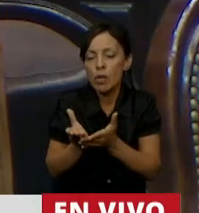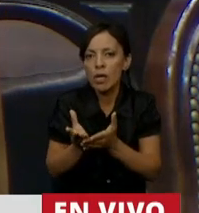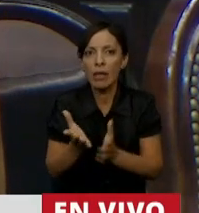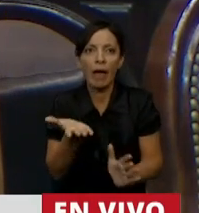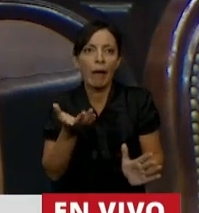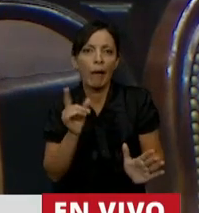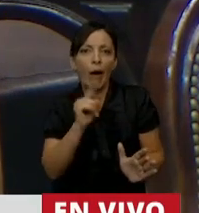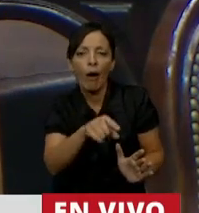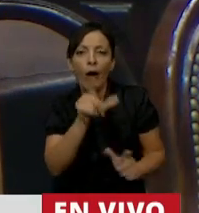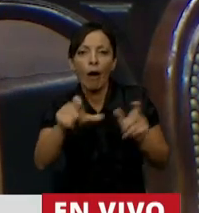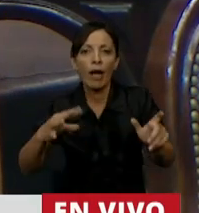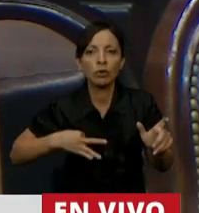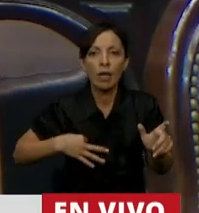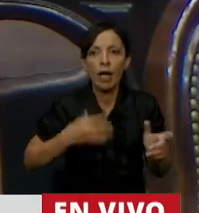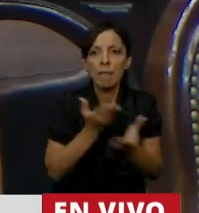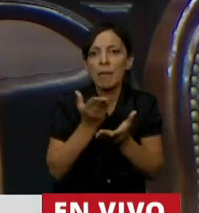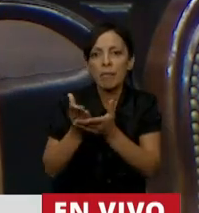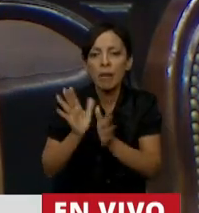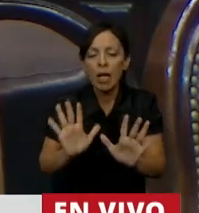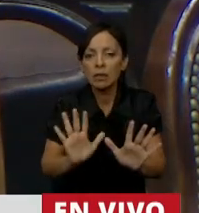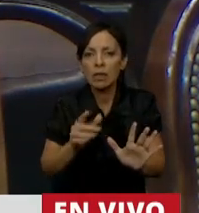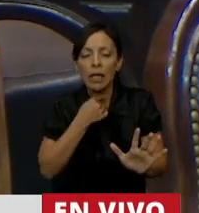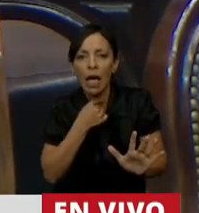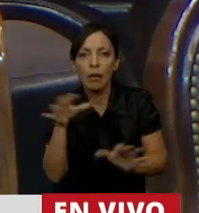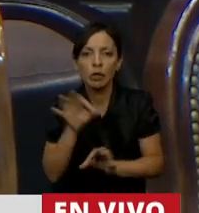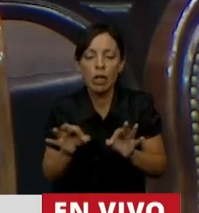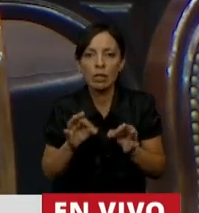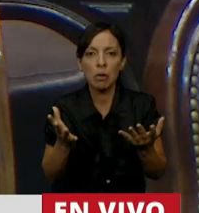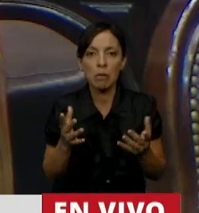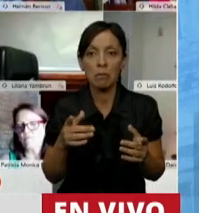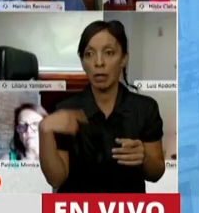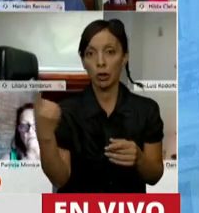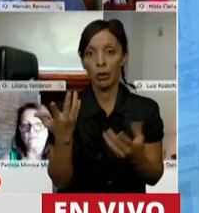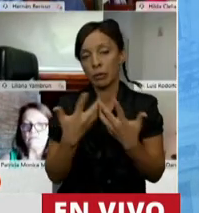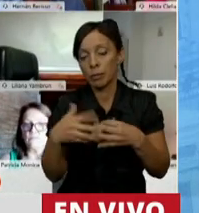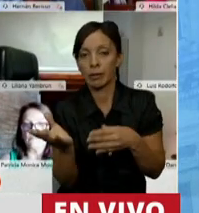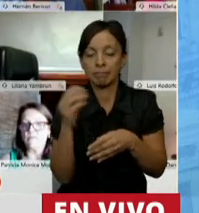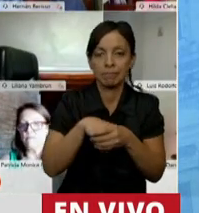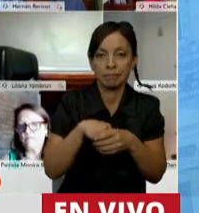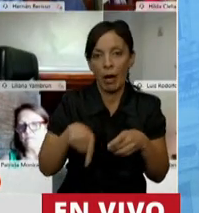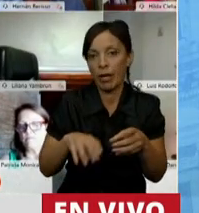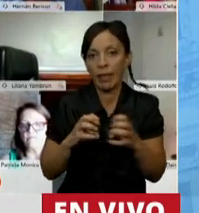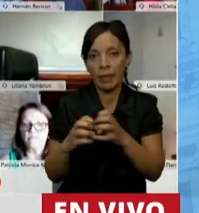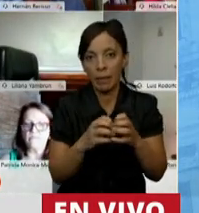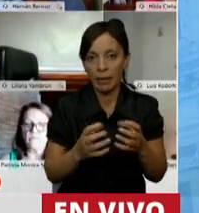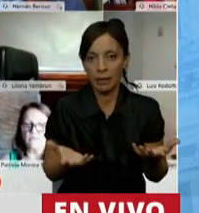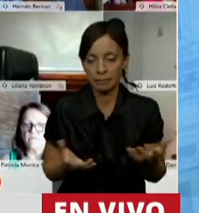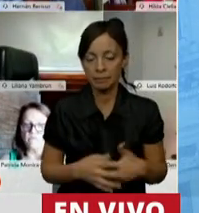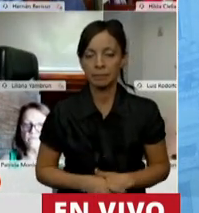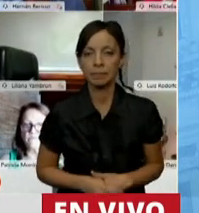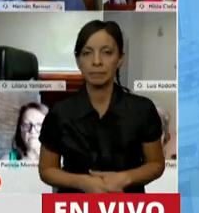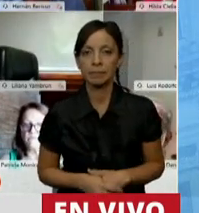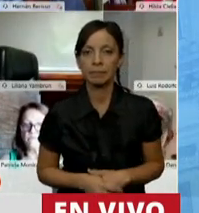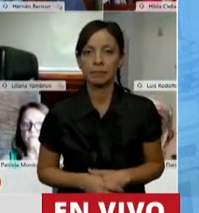la ciudadanía, una necesidad de la población, y nos involucró al debate que hoy estamos llevando hacia adelante.